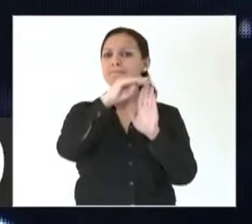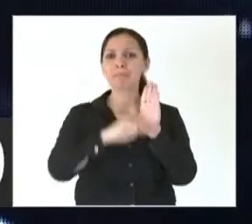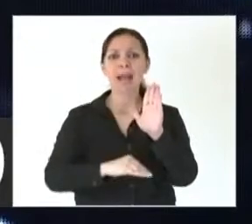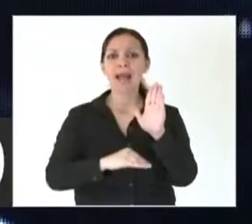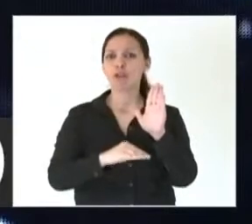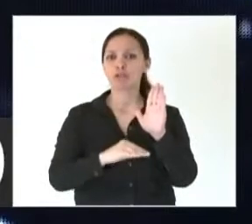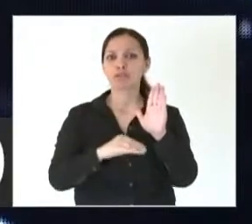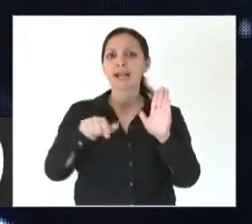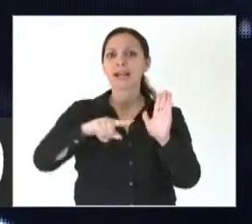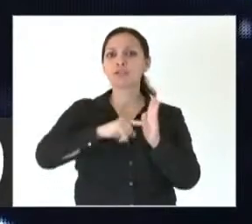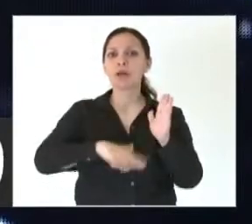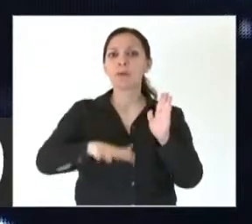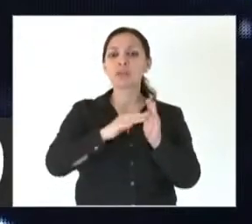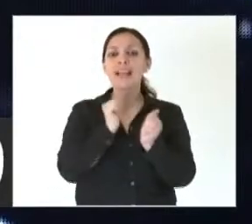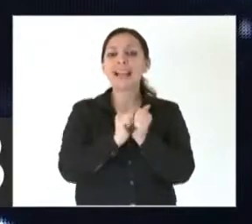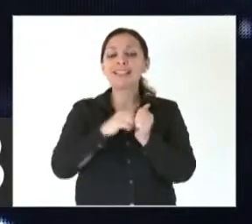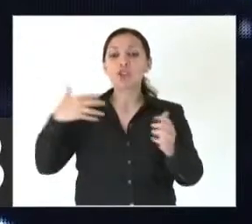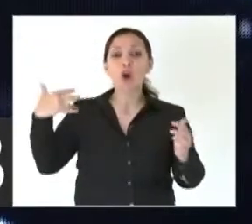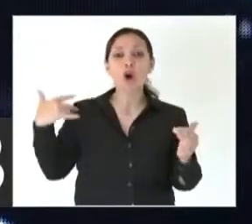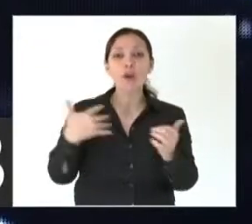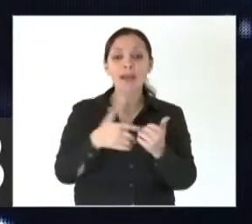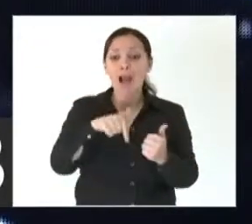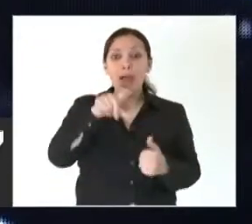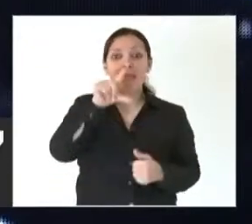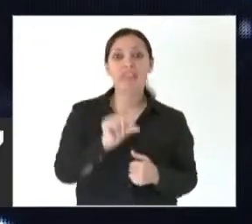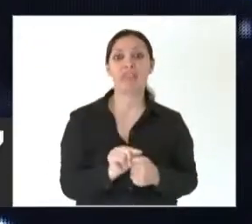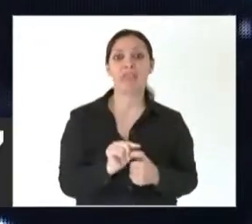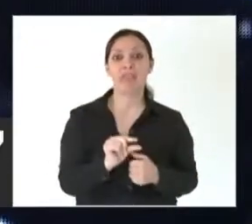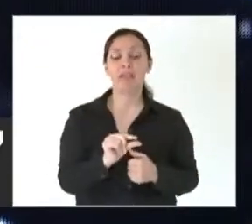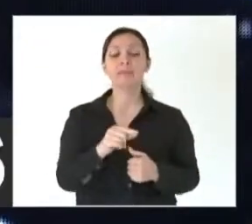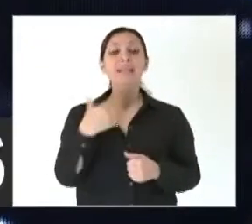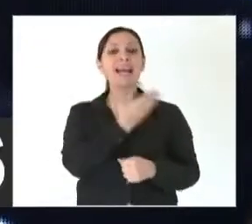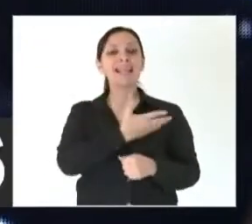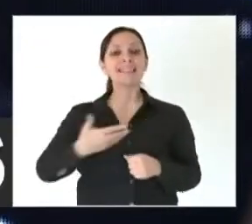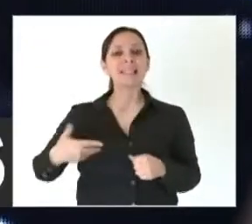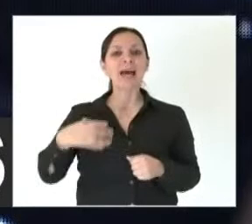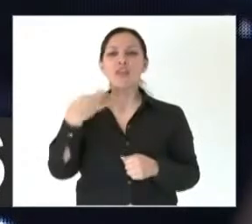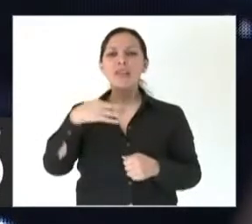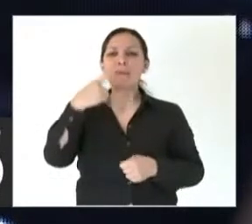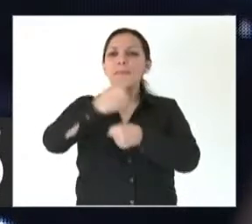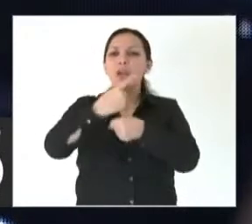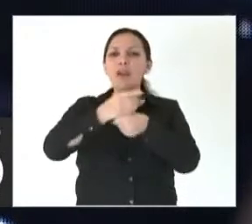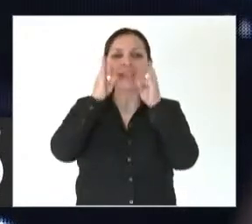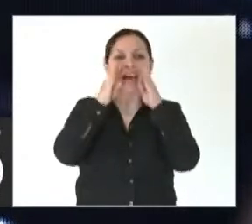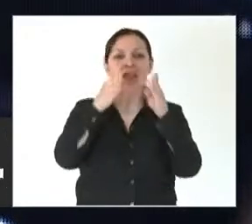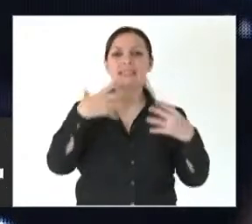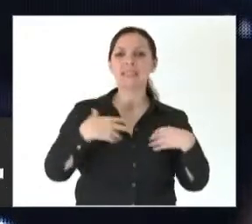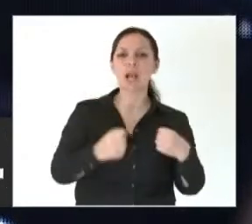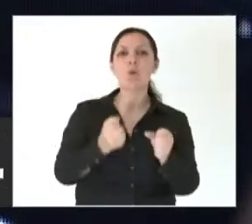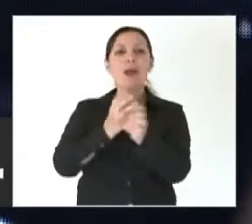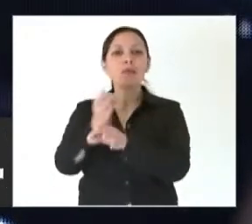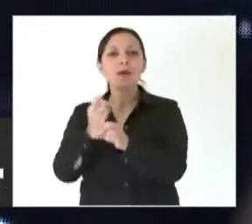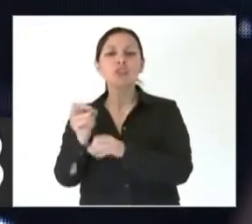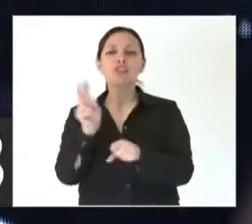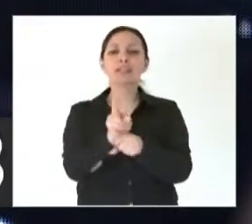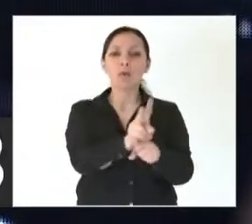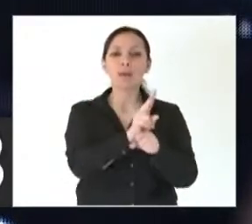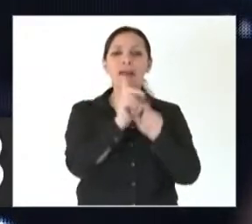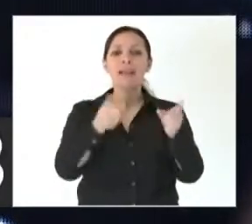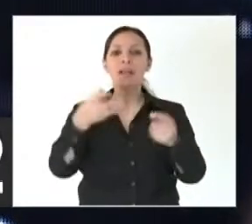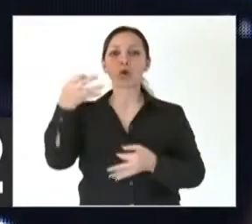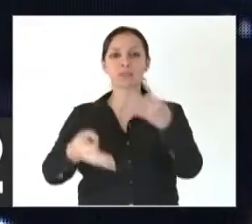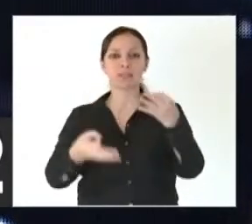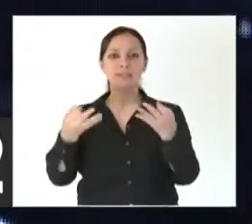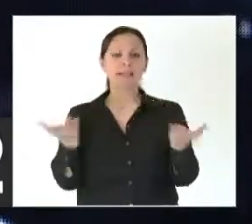de Buenos Aires en la historia qué quiero decir con esto para nosotros el estado tiene que tener un rol primordial en Salud Educación Seguridad y Justicia